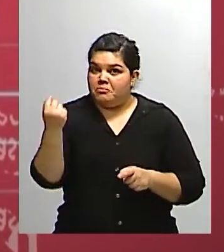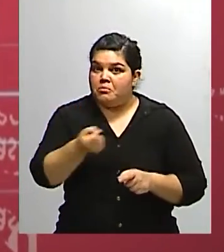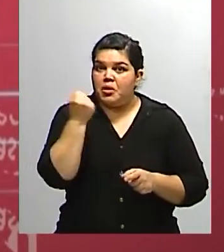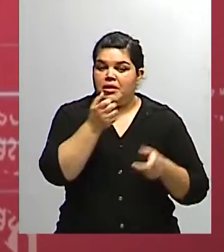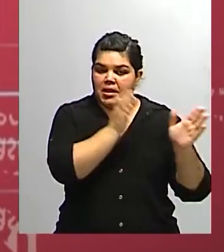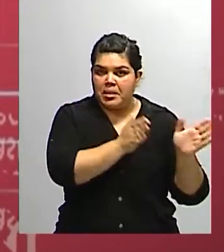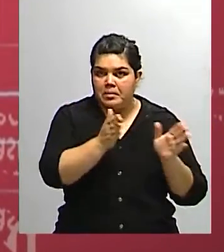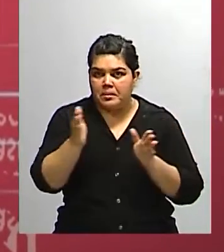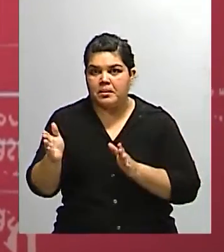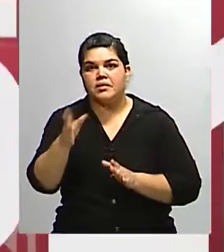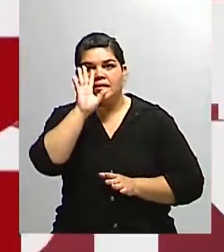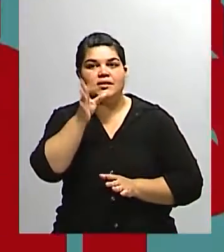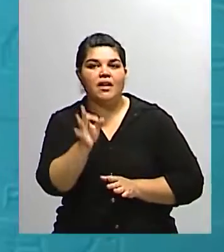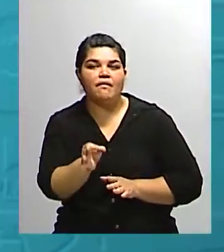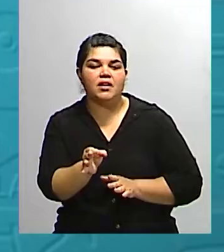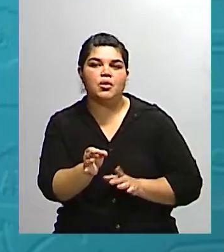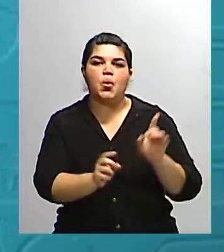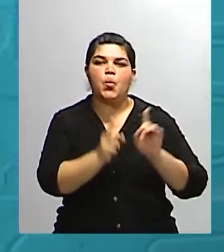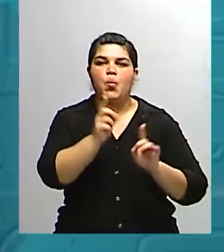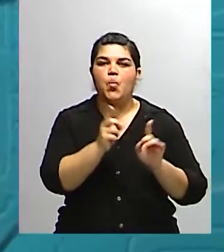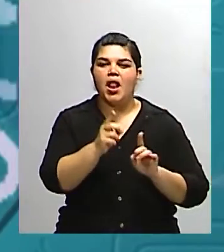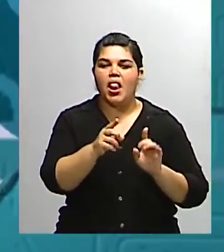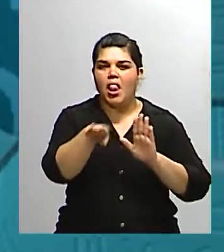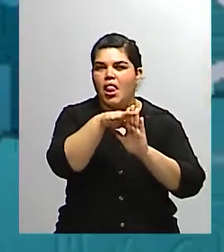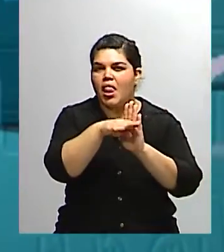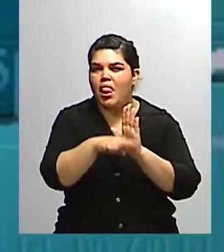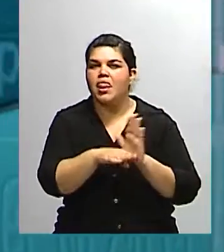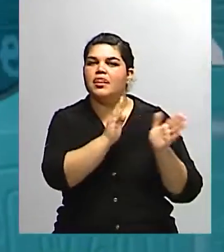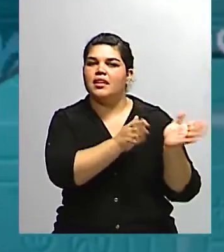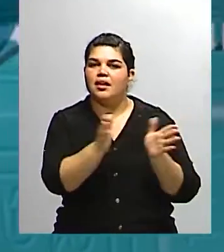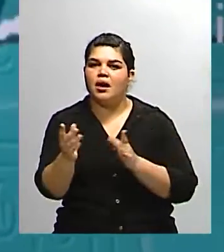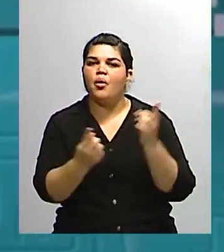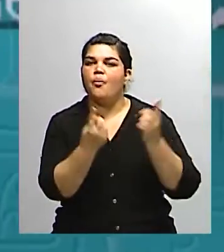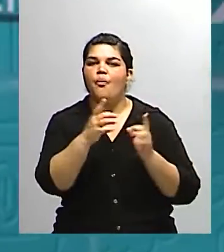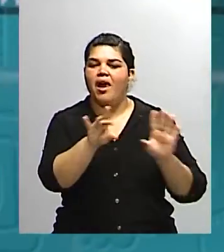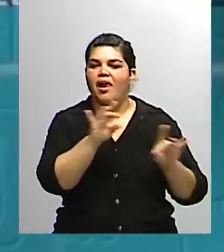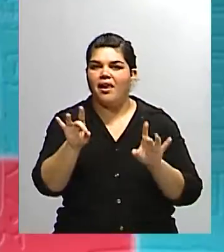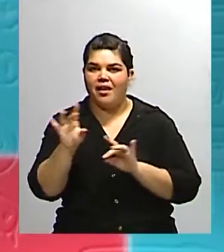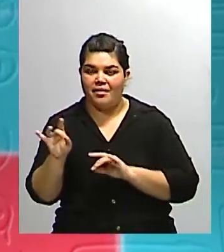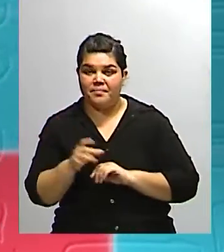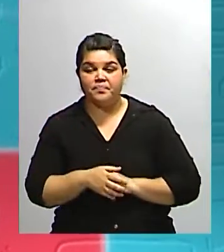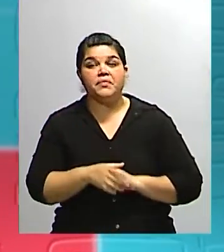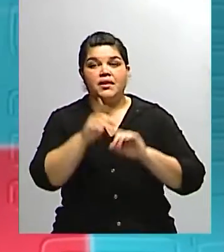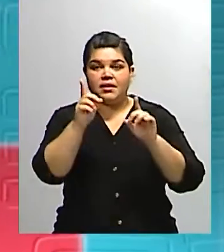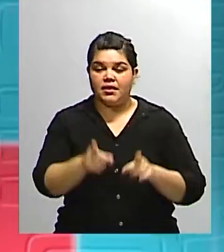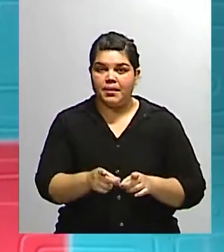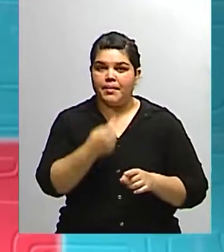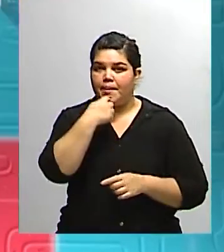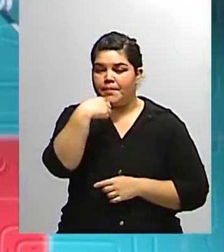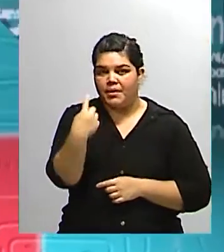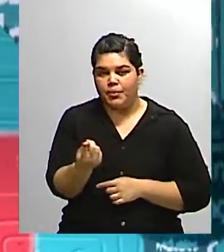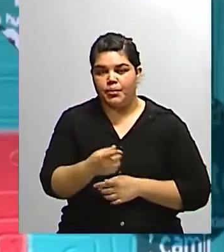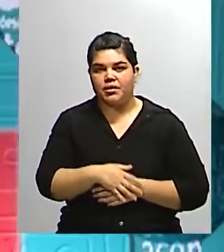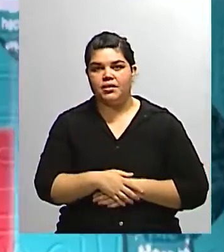Sobre cuáles son las opciones que se presentan a la hora del tratamiento. Quería hacerle una pregunta un poco relacionada a cómo funciona